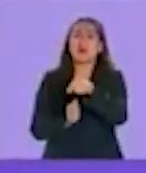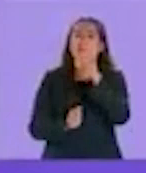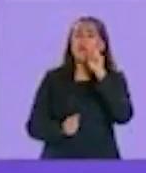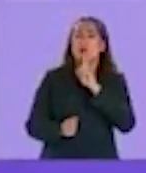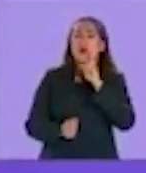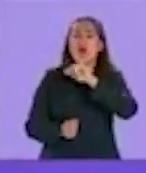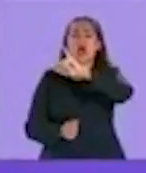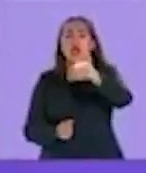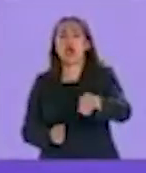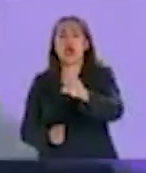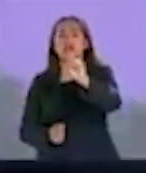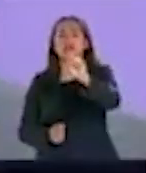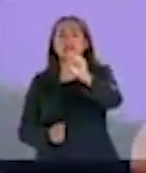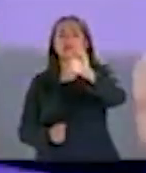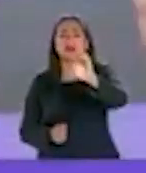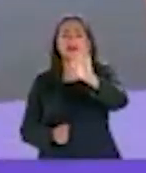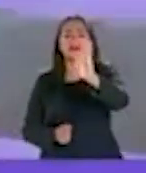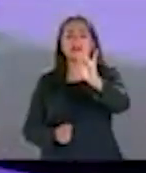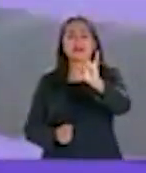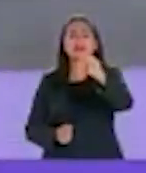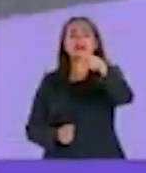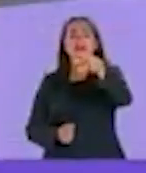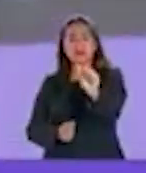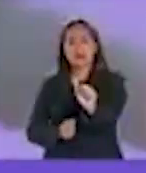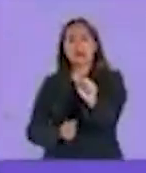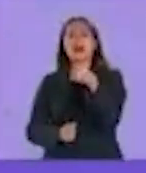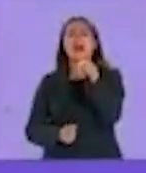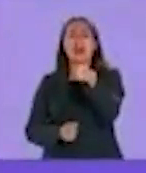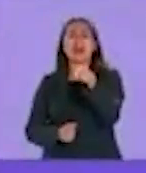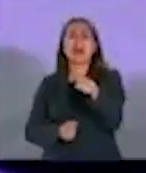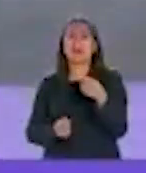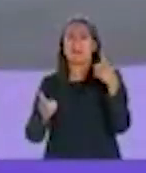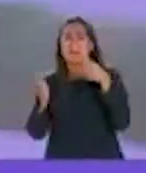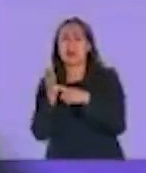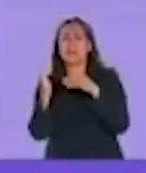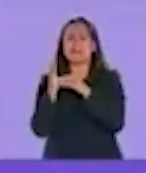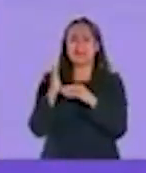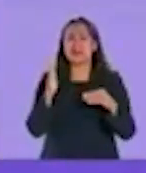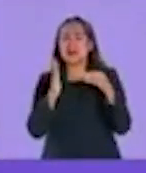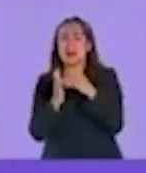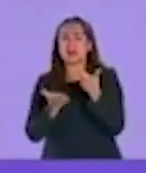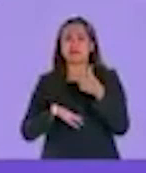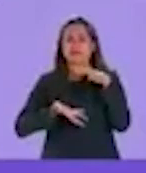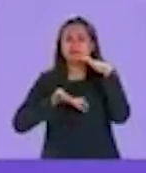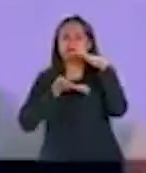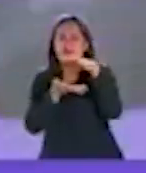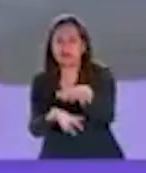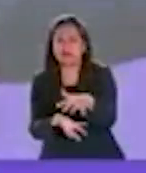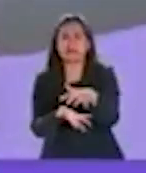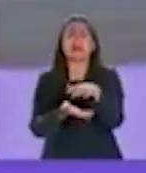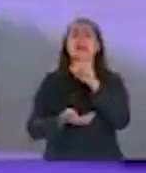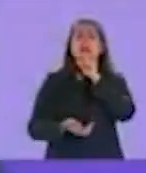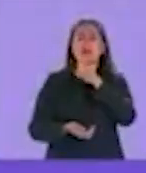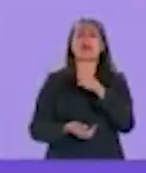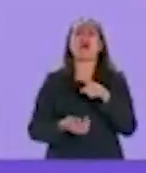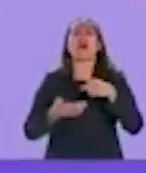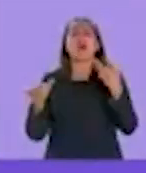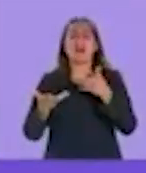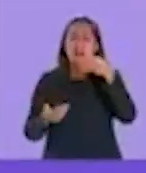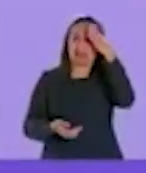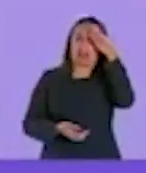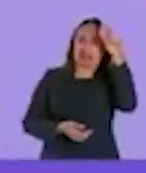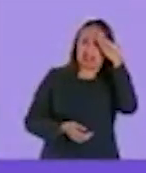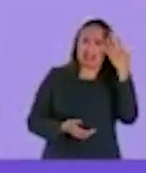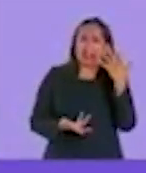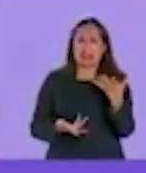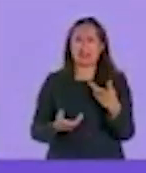mil millones de pesos él era canciller y él también era dirigente del lo que yo llamo el prian